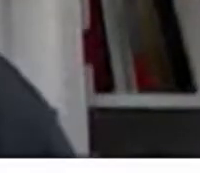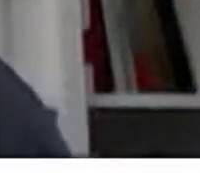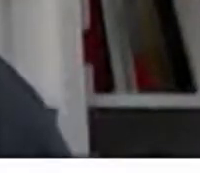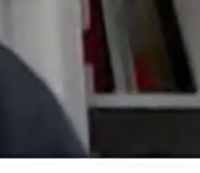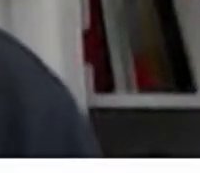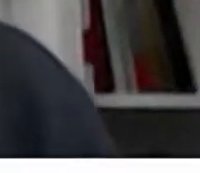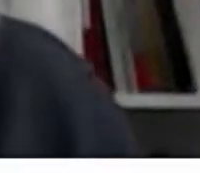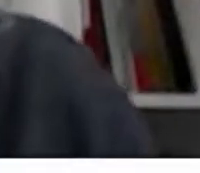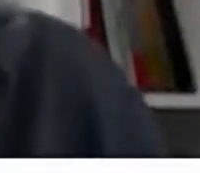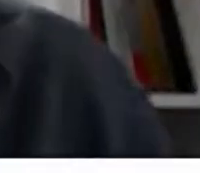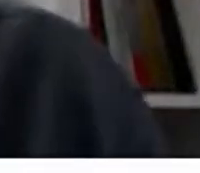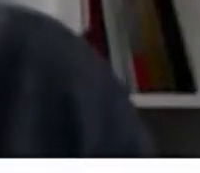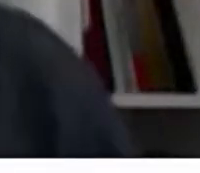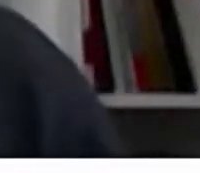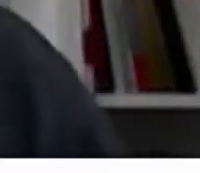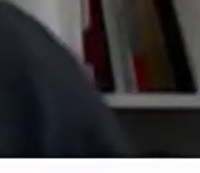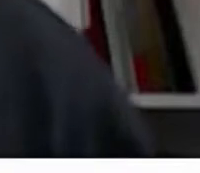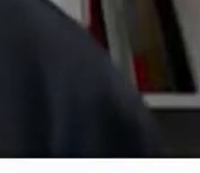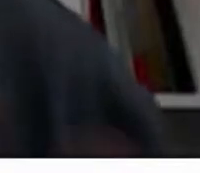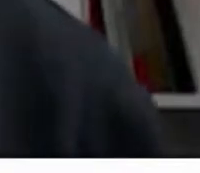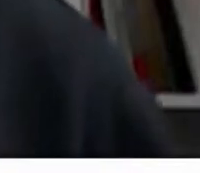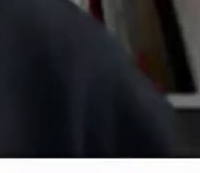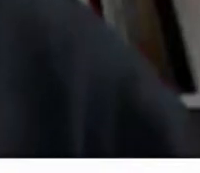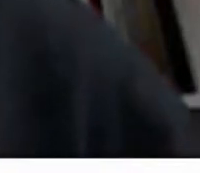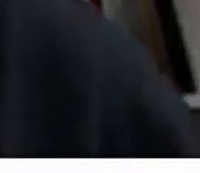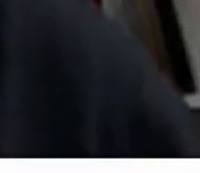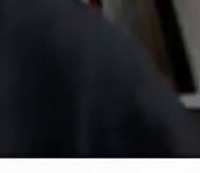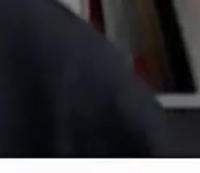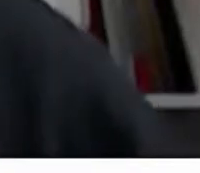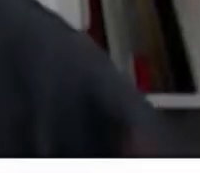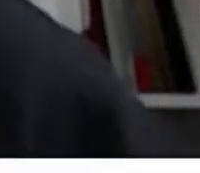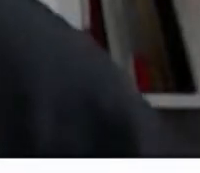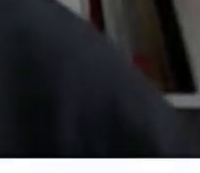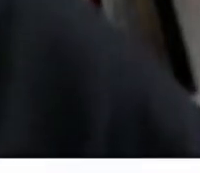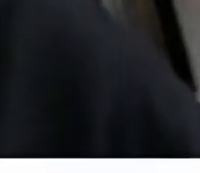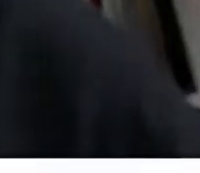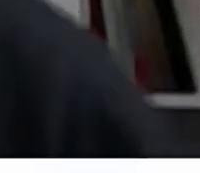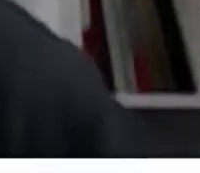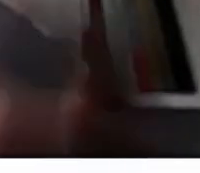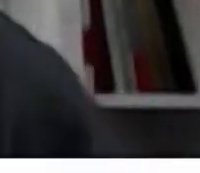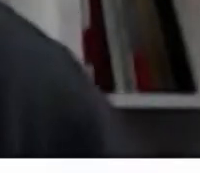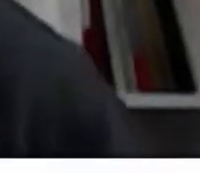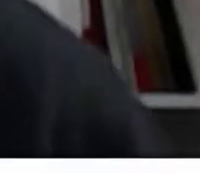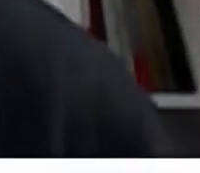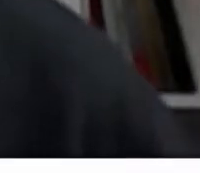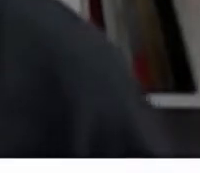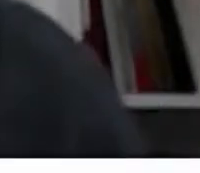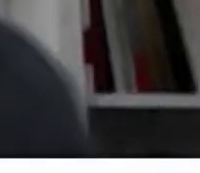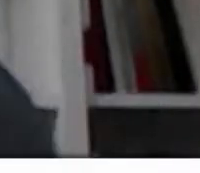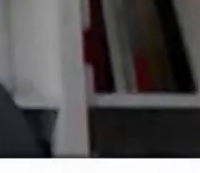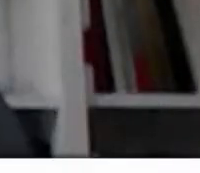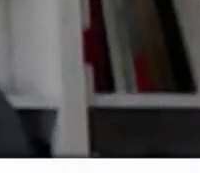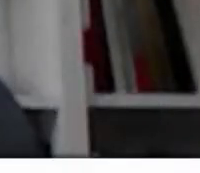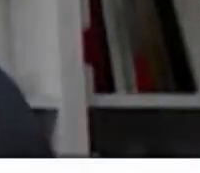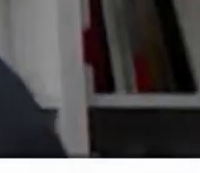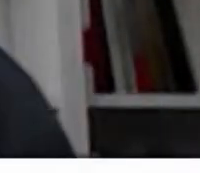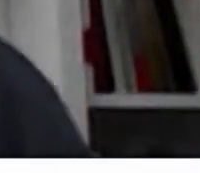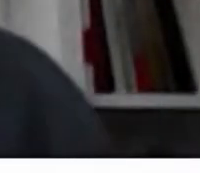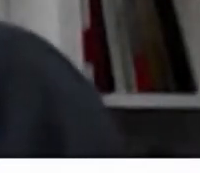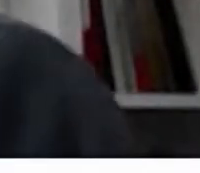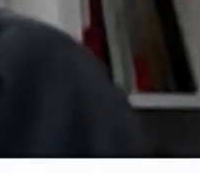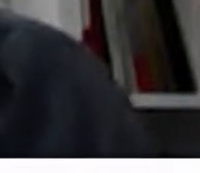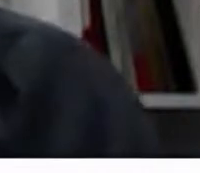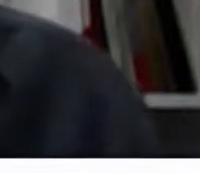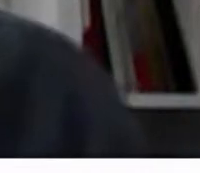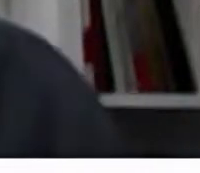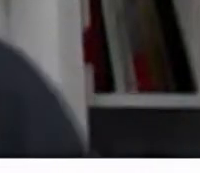para vender un novillo dentro de 5 años, darle condiciones, reglas de juego y acompañamiento del Estado para que esa producción valga la pena. Porque cuando